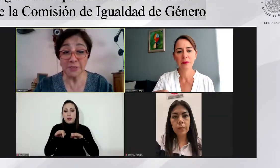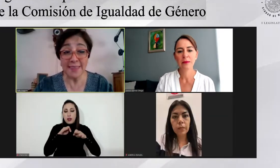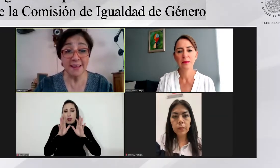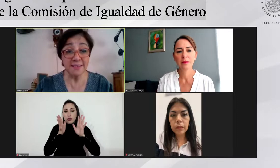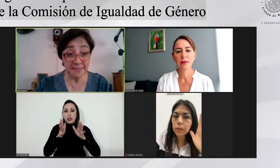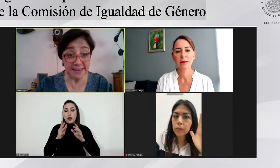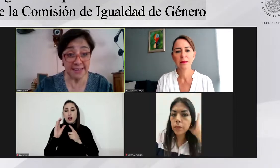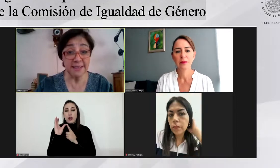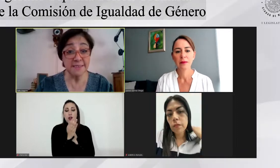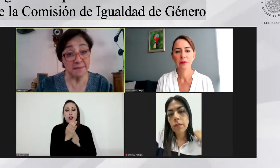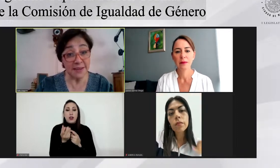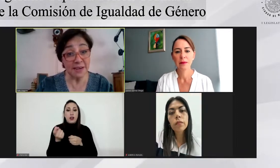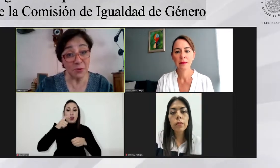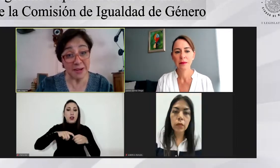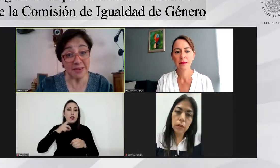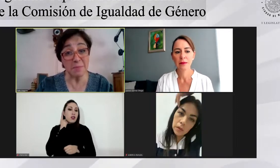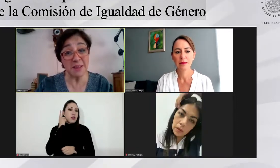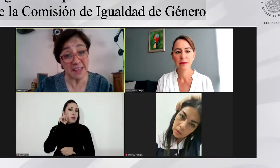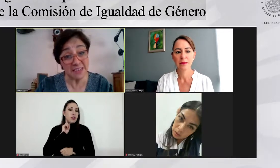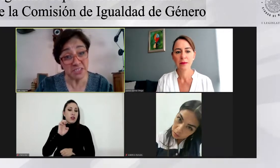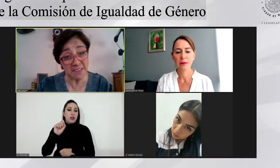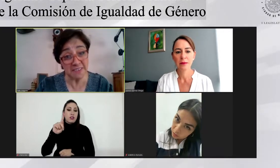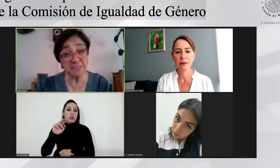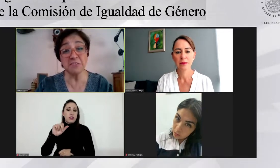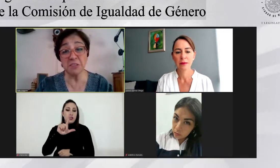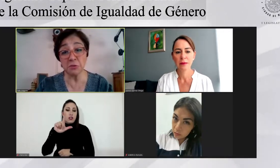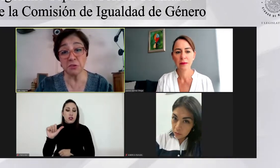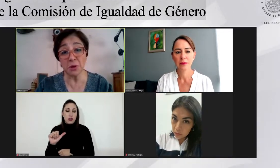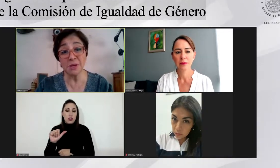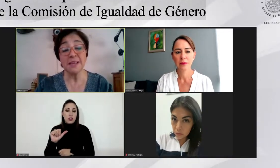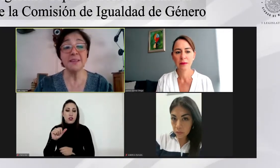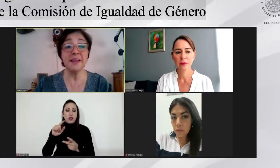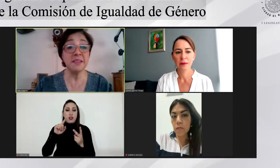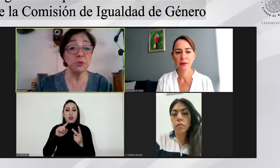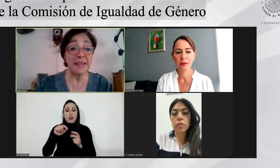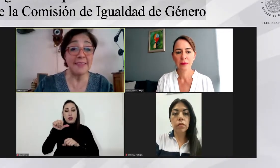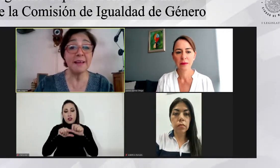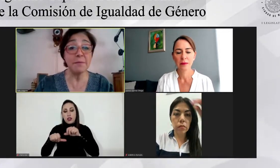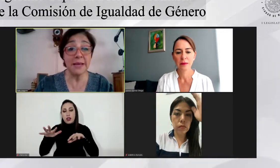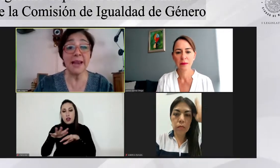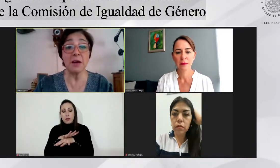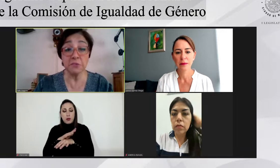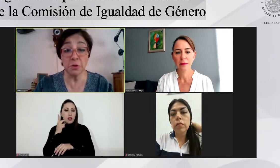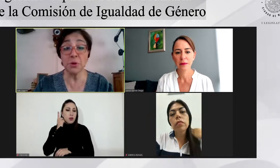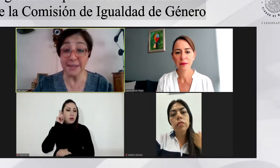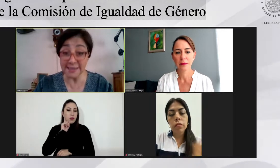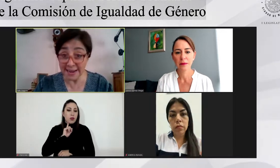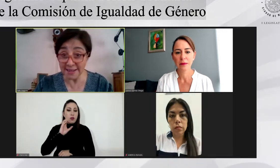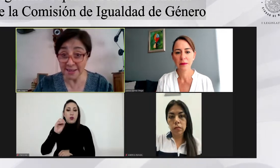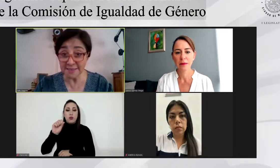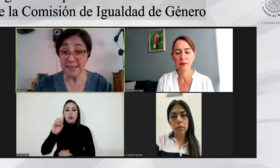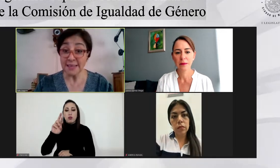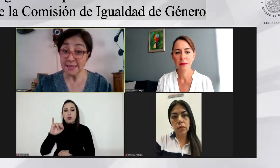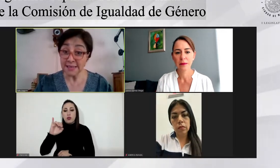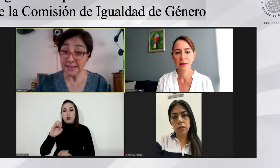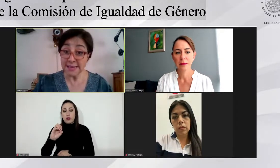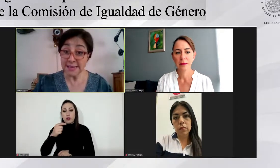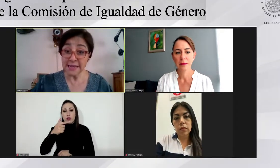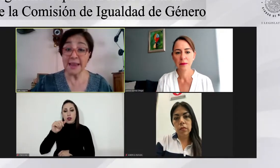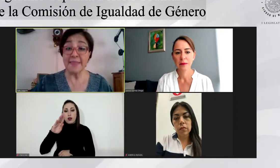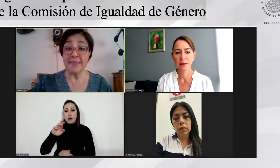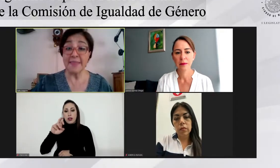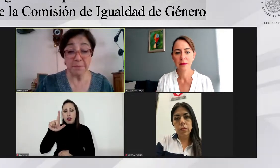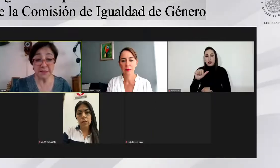la diputada Estrella Isabel Guadarrama Sánchez en sustitución de la diputada Gabriela Osorio Hernández